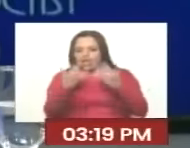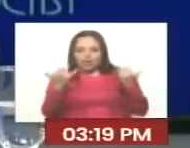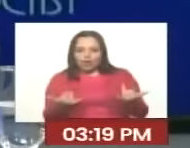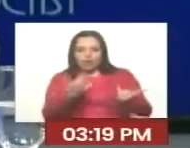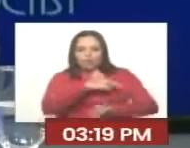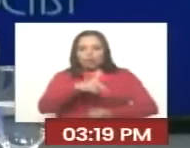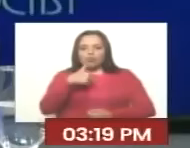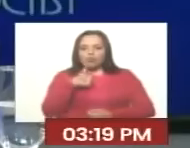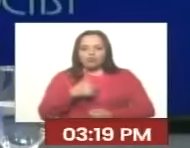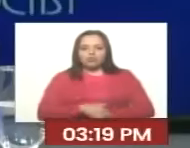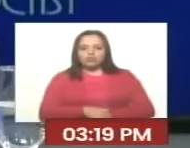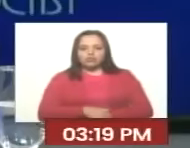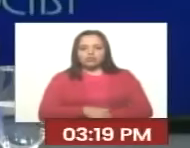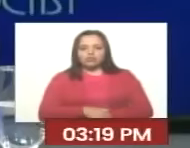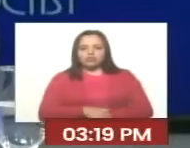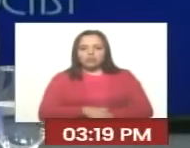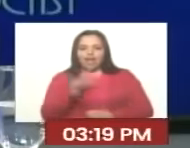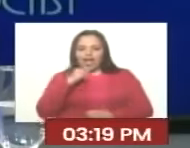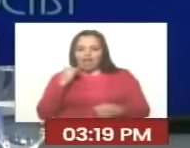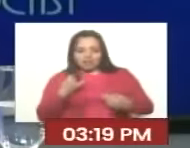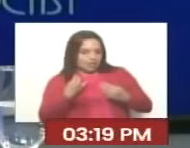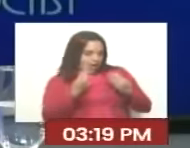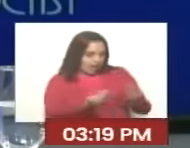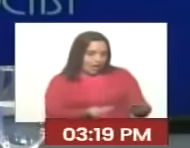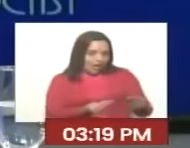hemos entregado